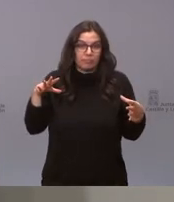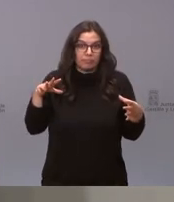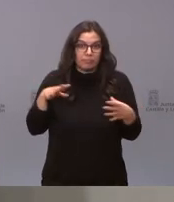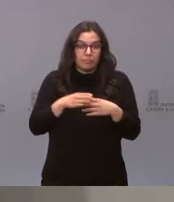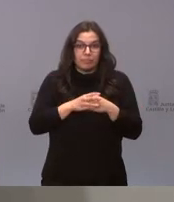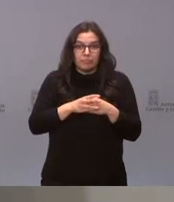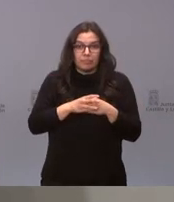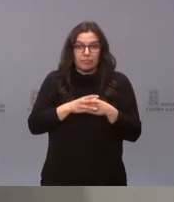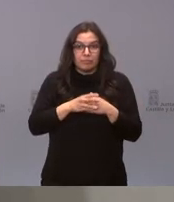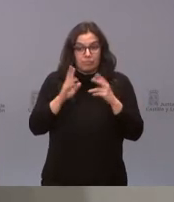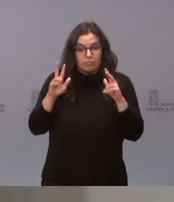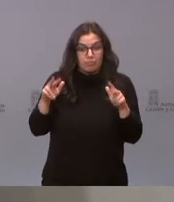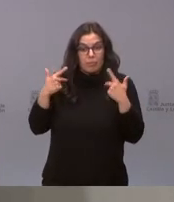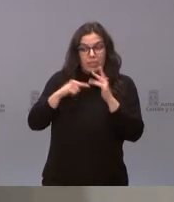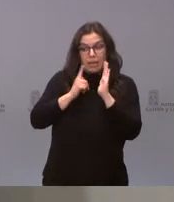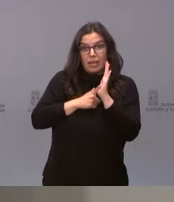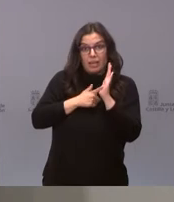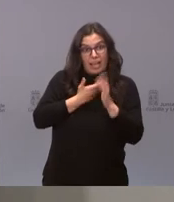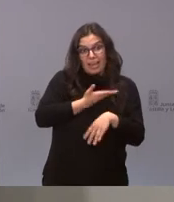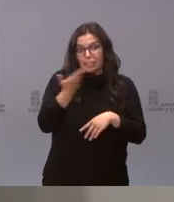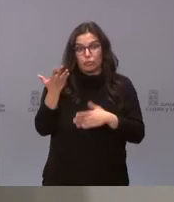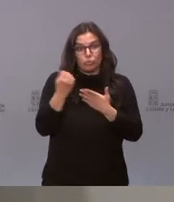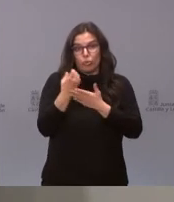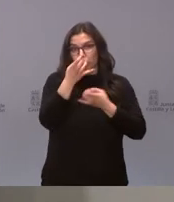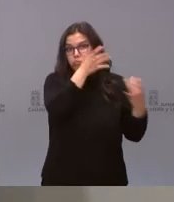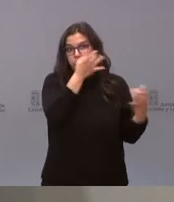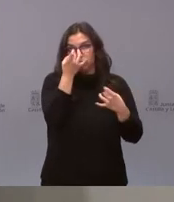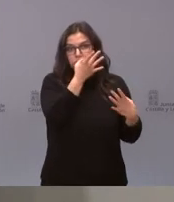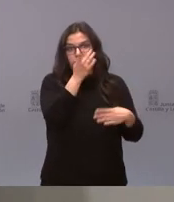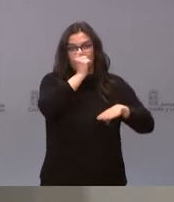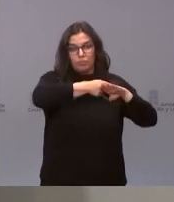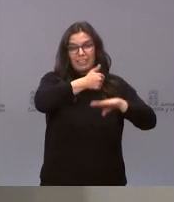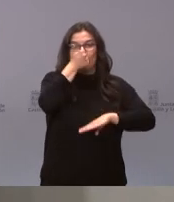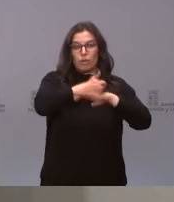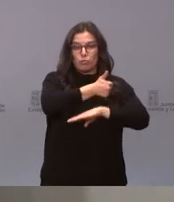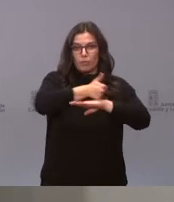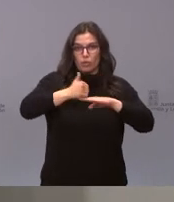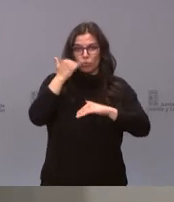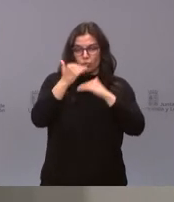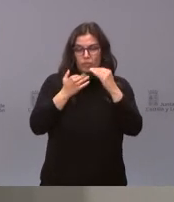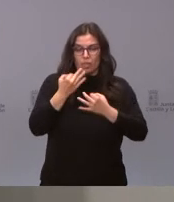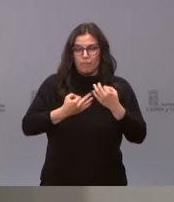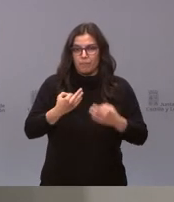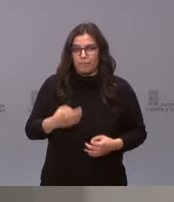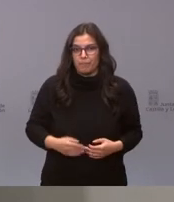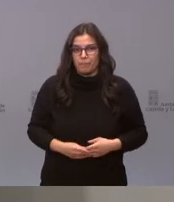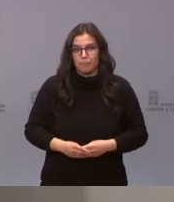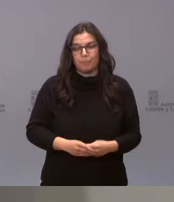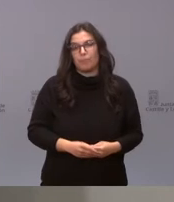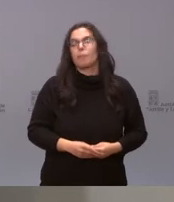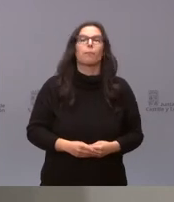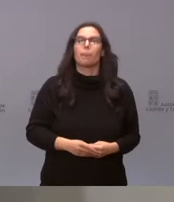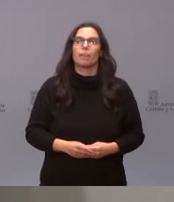acuerdo y que nos permite el marco legal pues todas tienen que pasar por por tribunal superior de justicia y también la